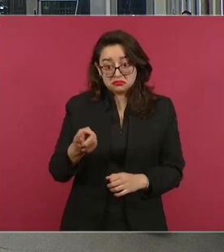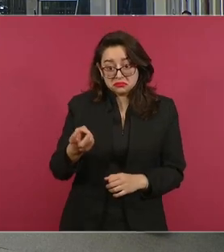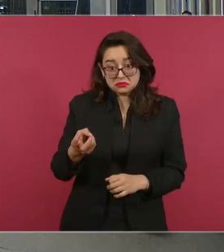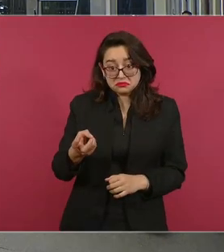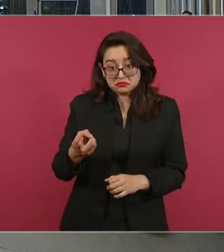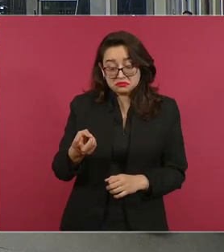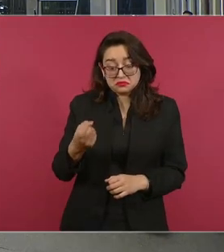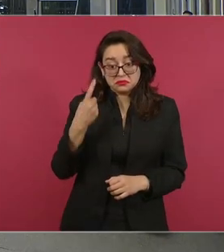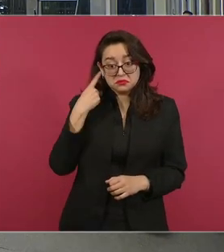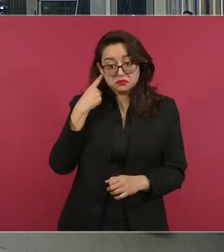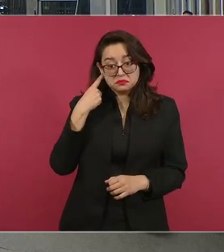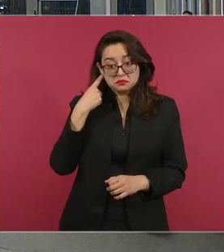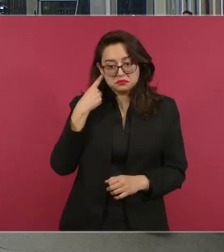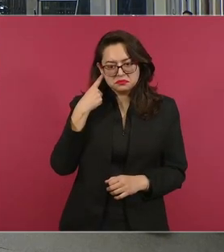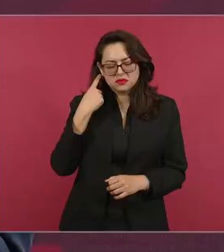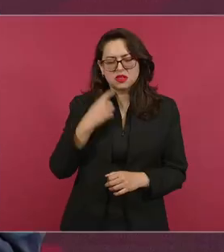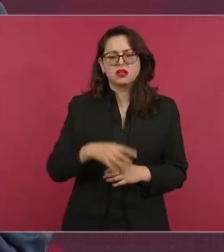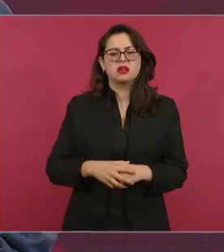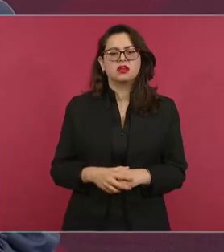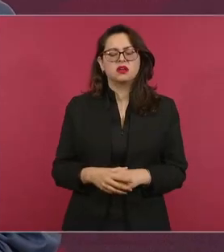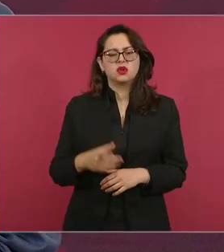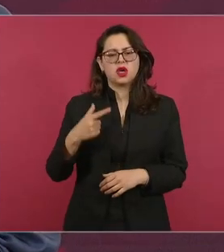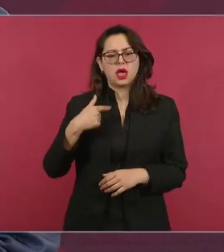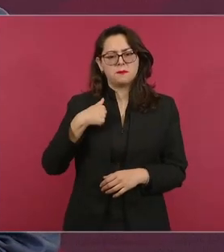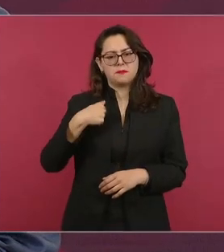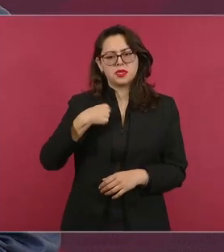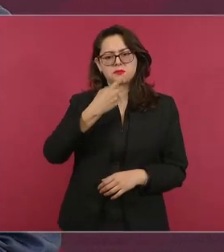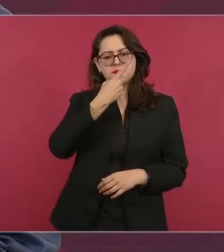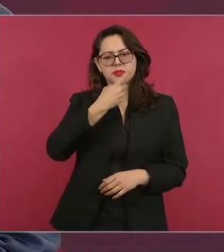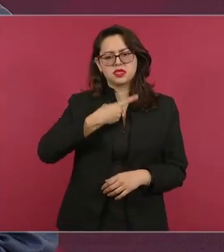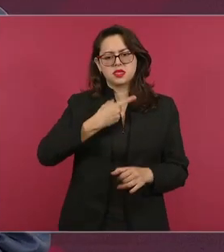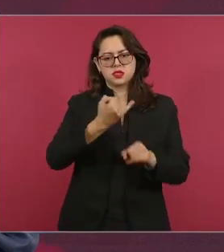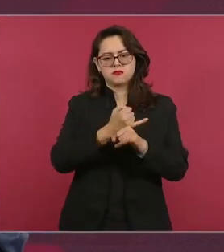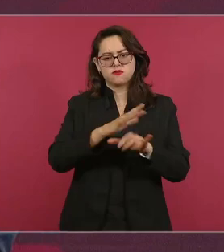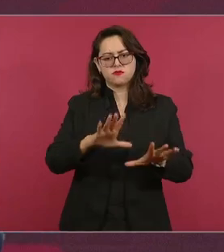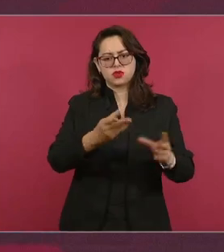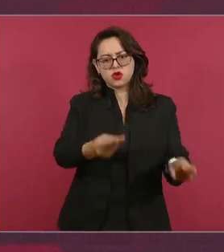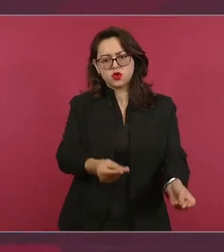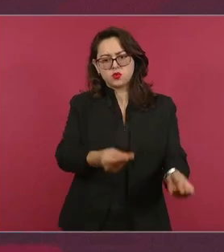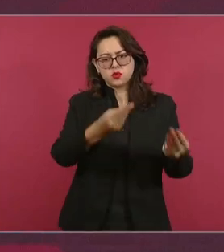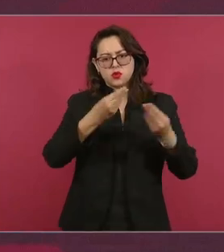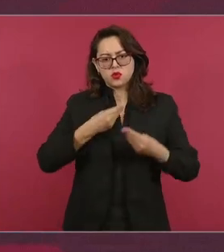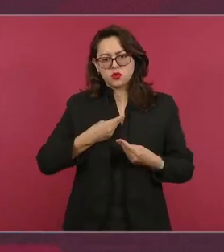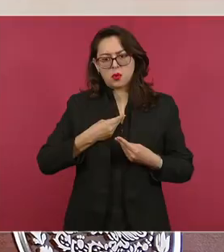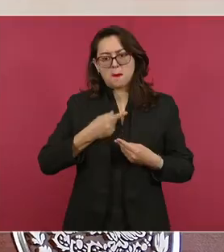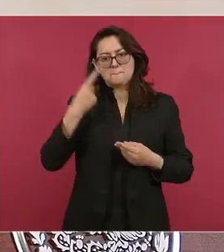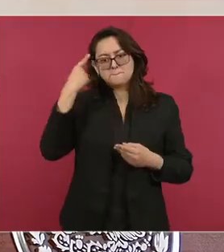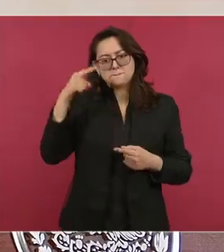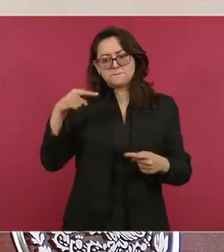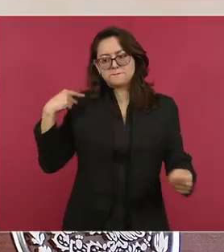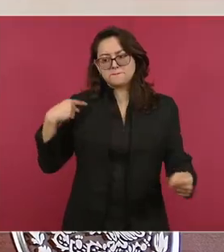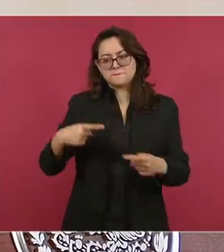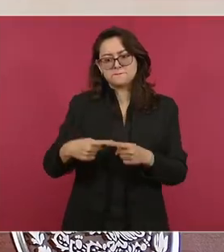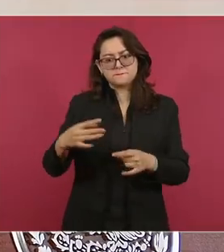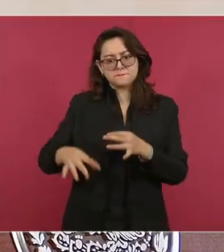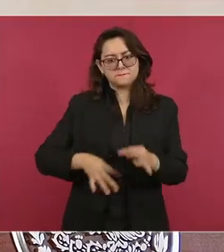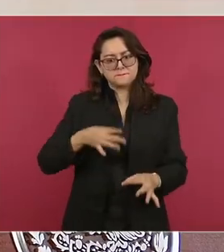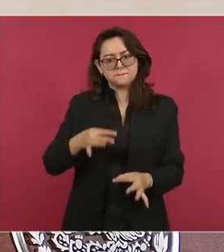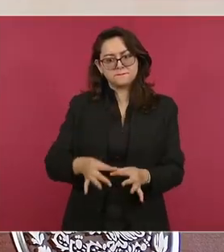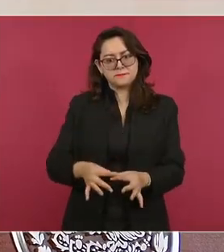yo tenía la información, tengo la información, que es para que concluya el periodo. Pero